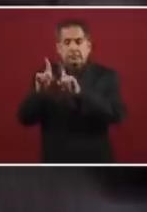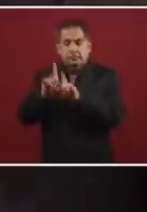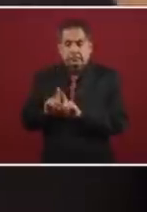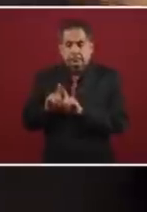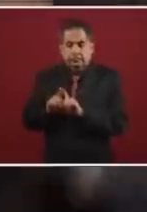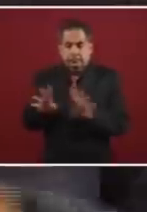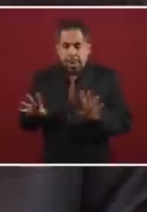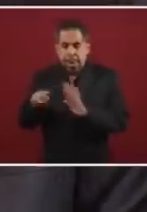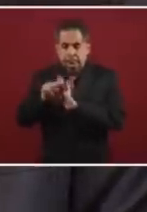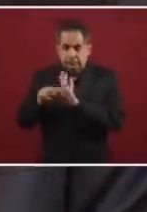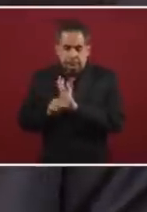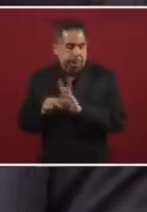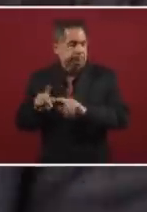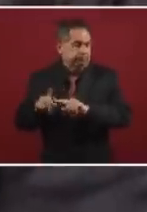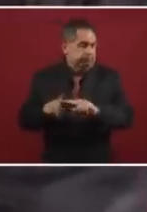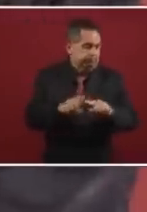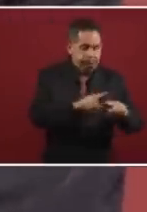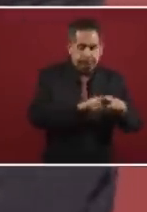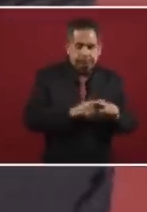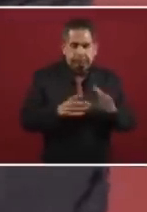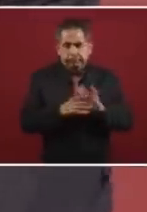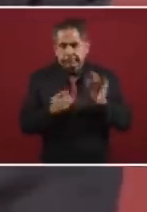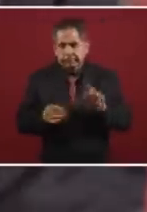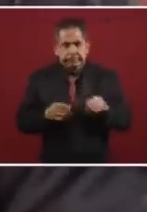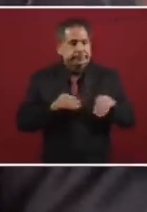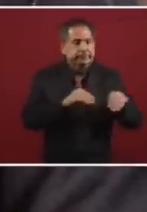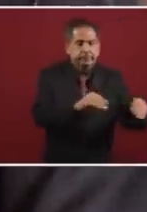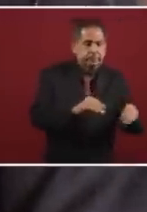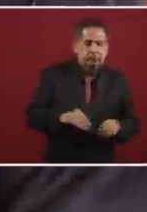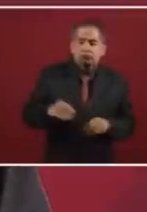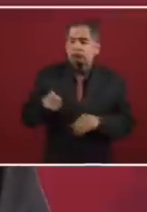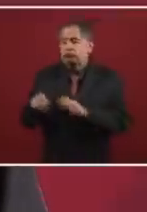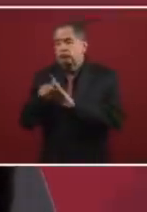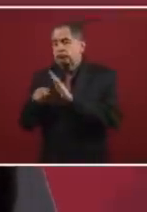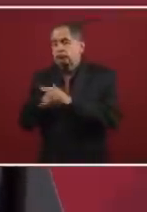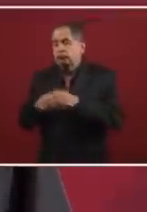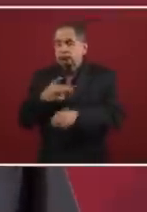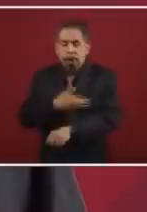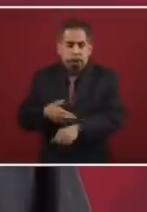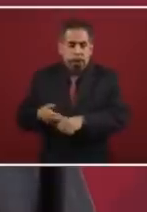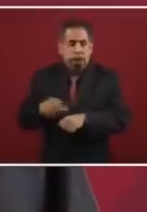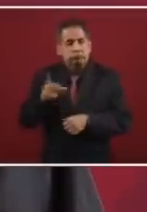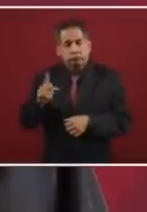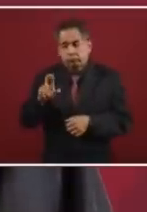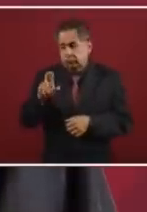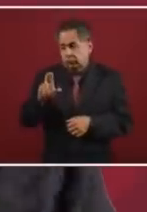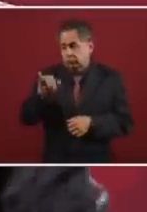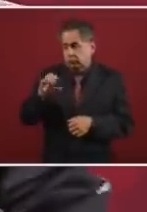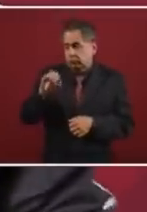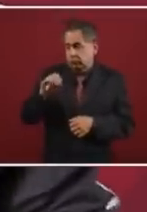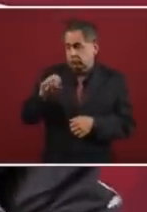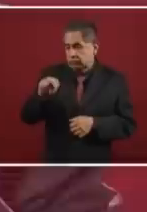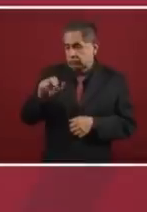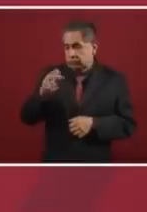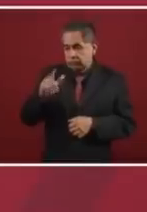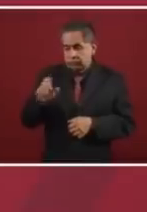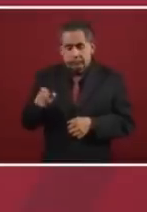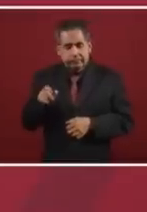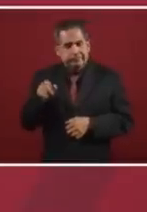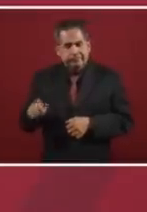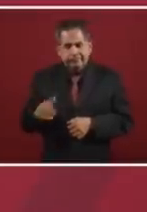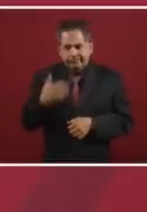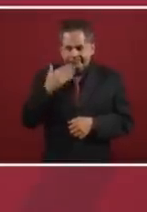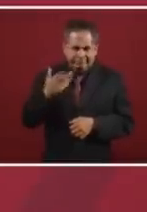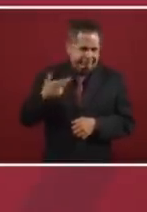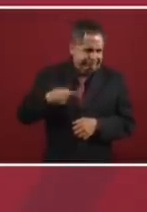normativas no operativas pero racionales es una